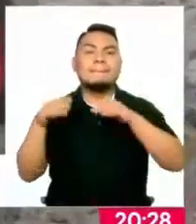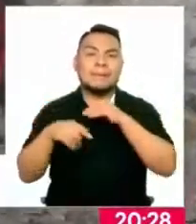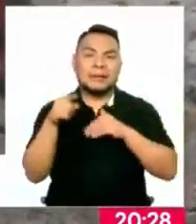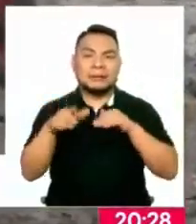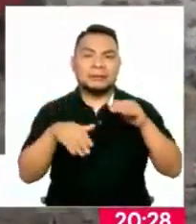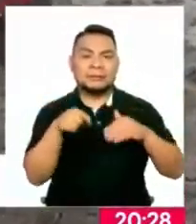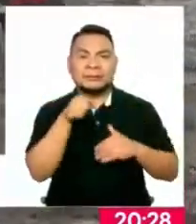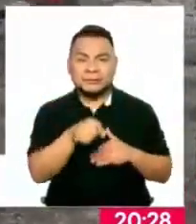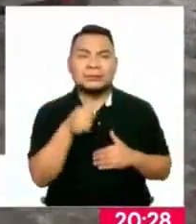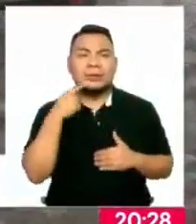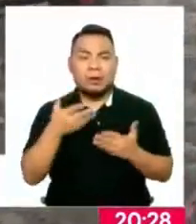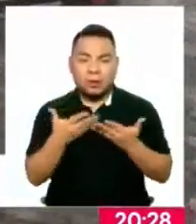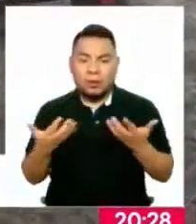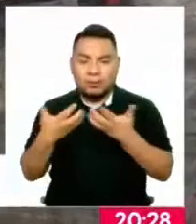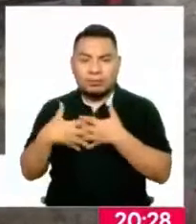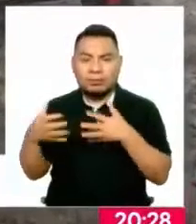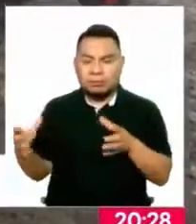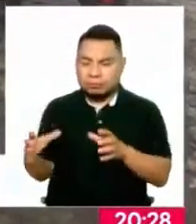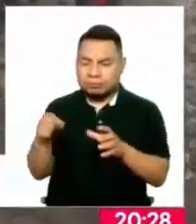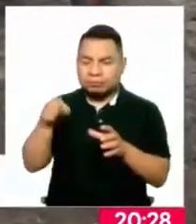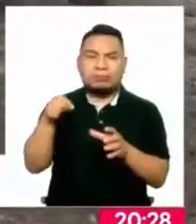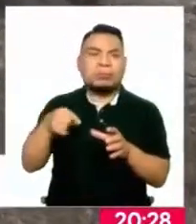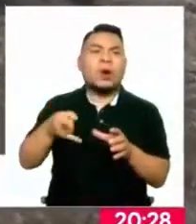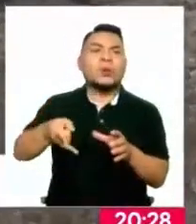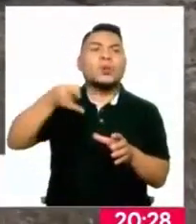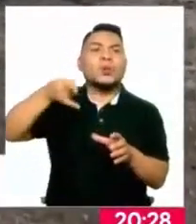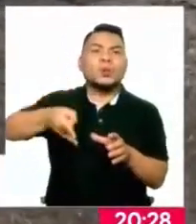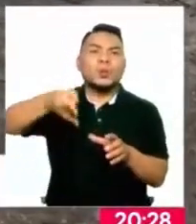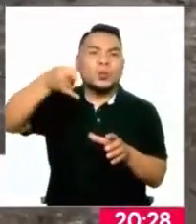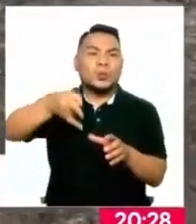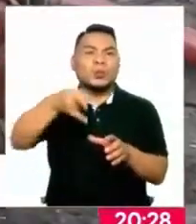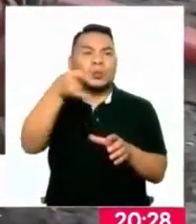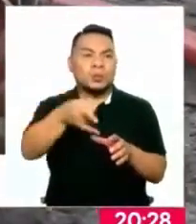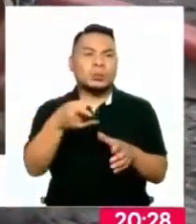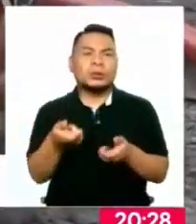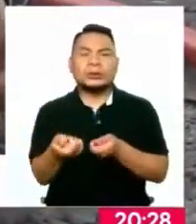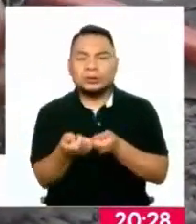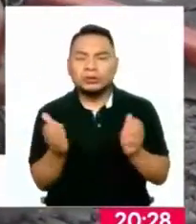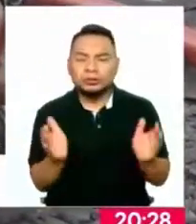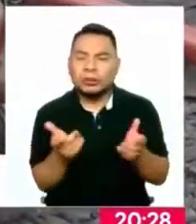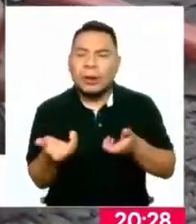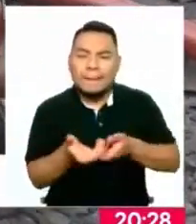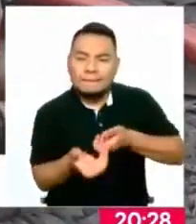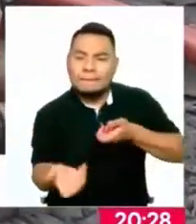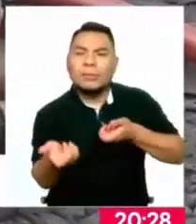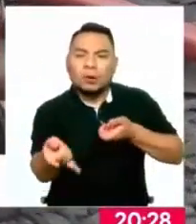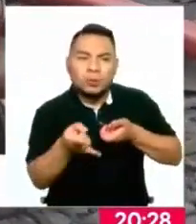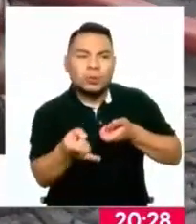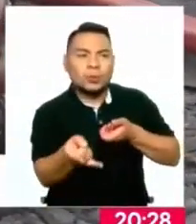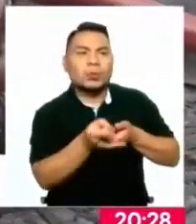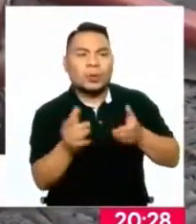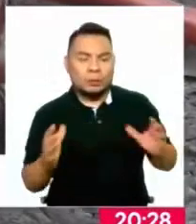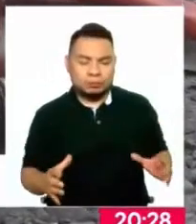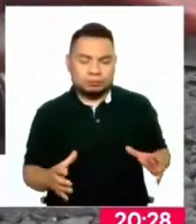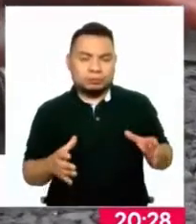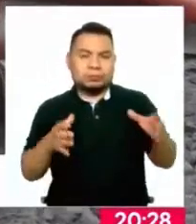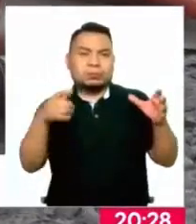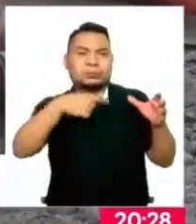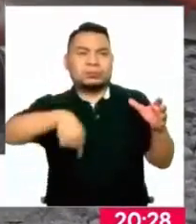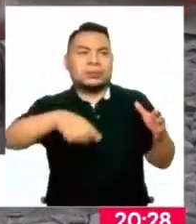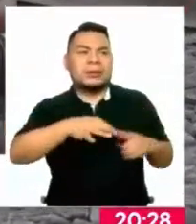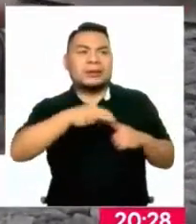Pocitos, donde maquinarias llamadas skinners absorben el petróleo del mar y a través de una tubería lo concentran en unos